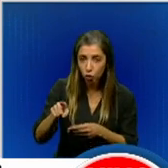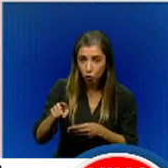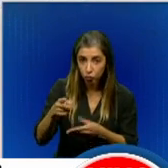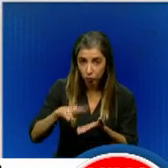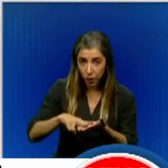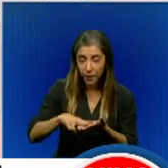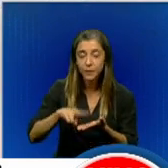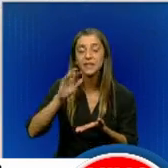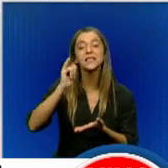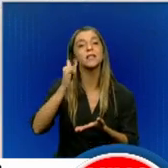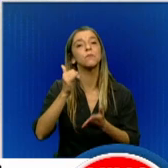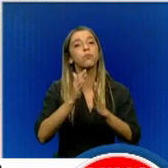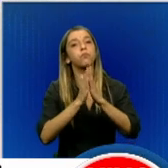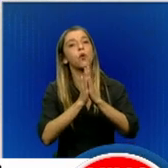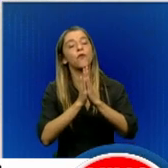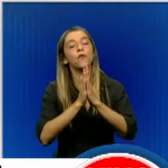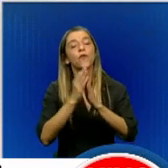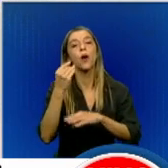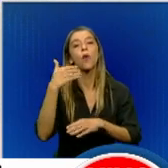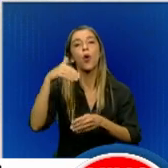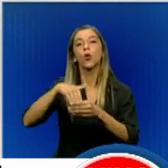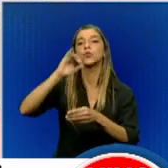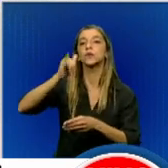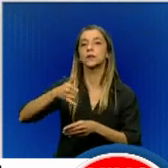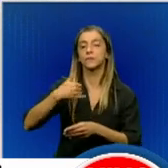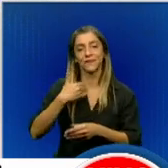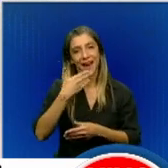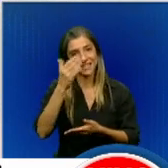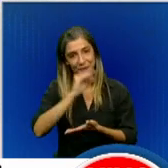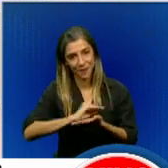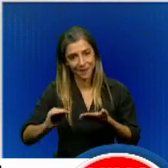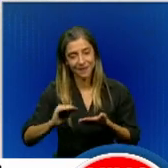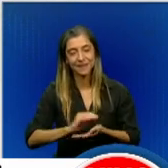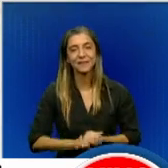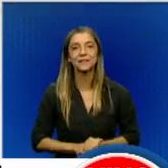y por favor es positivo gracias diputada